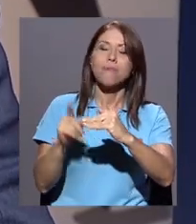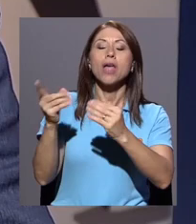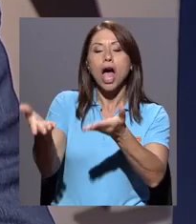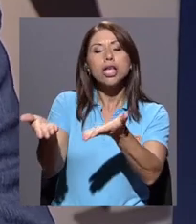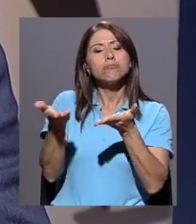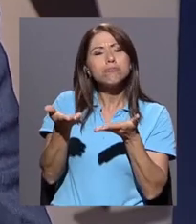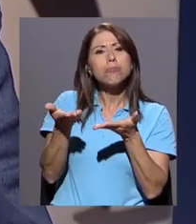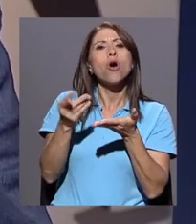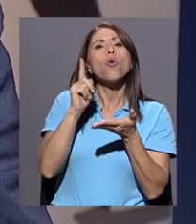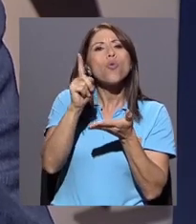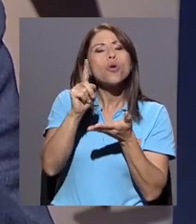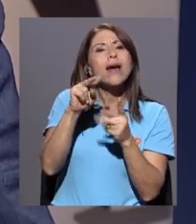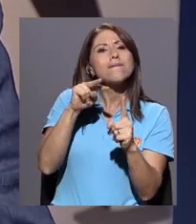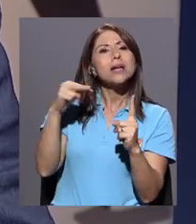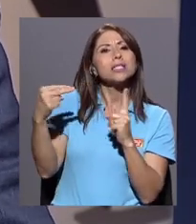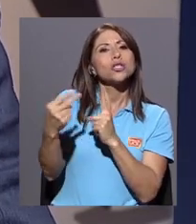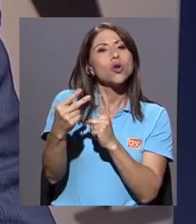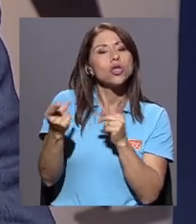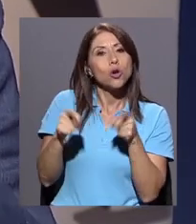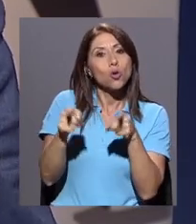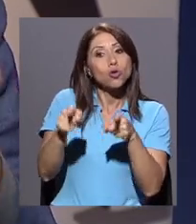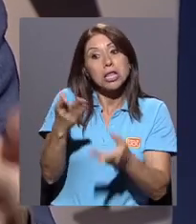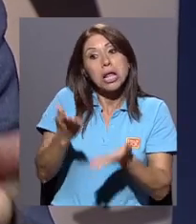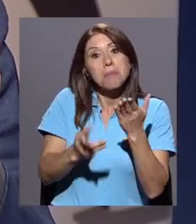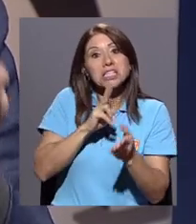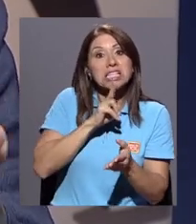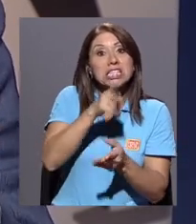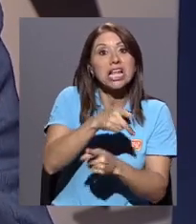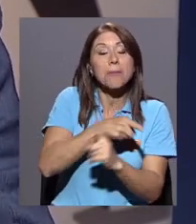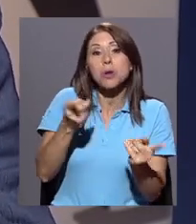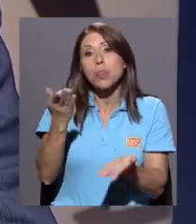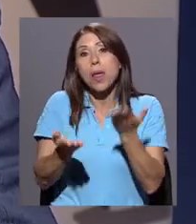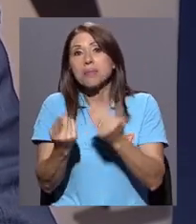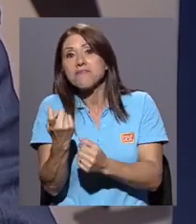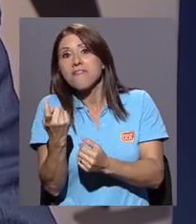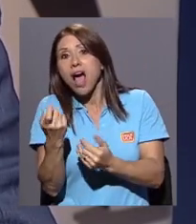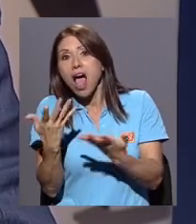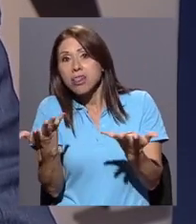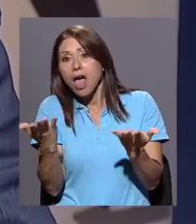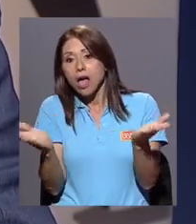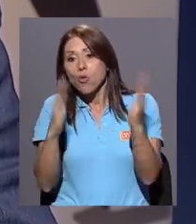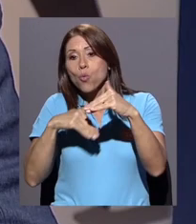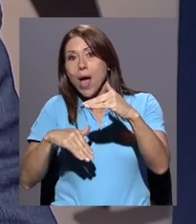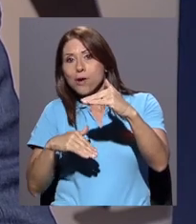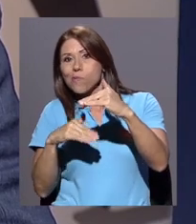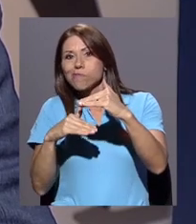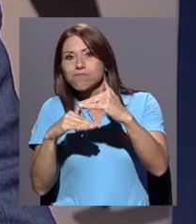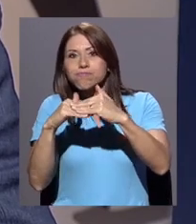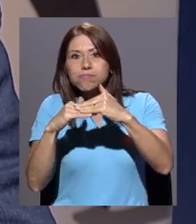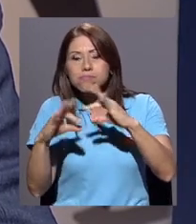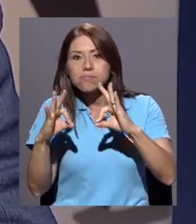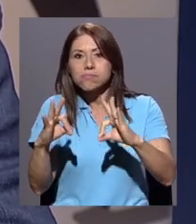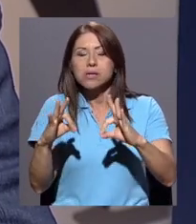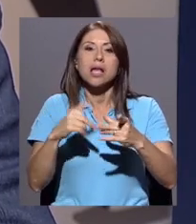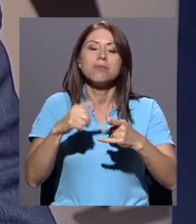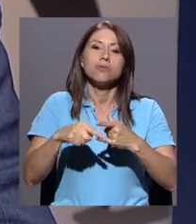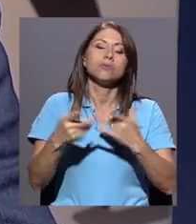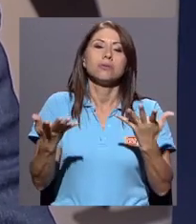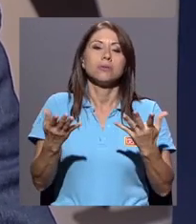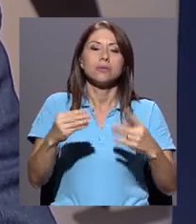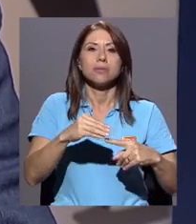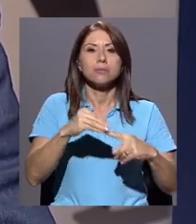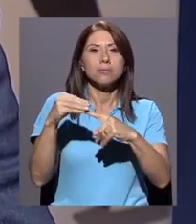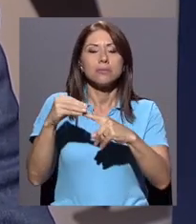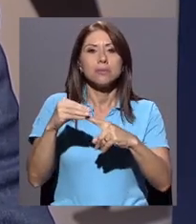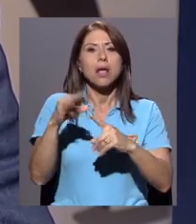lo que ha ocurrido, por más que sea totalmente cierta, que puede ser incompleta. Entonces yo creo que el tema es cómo, especialmente en un